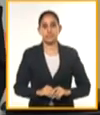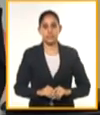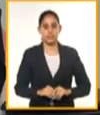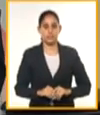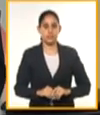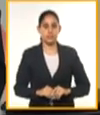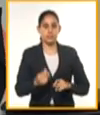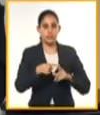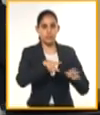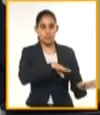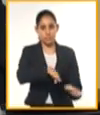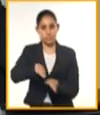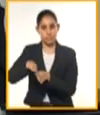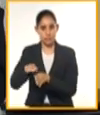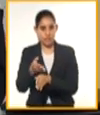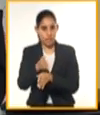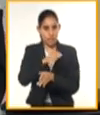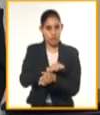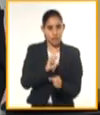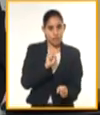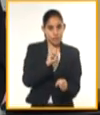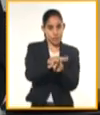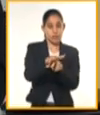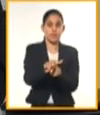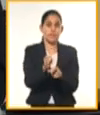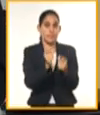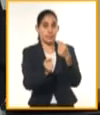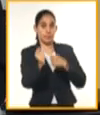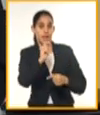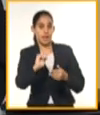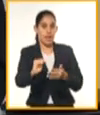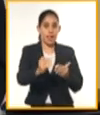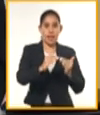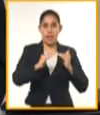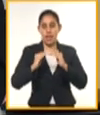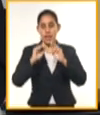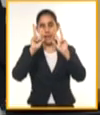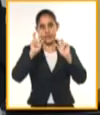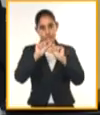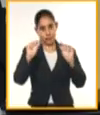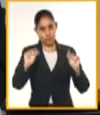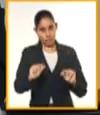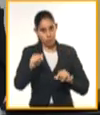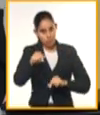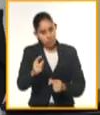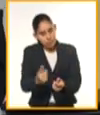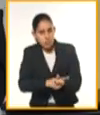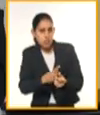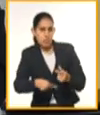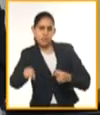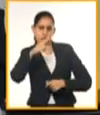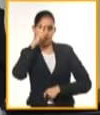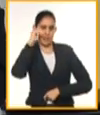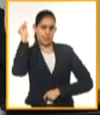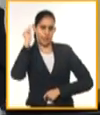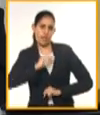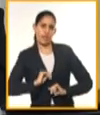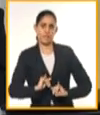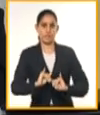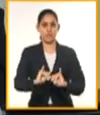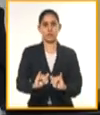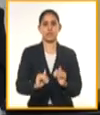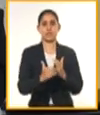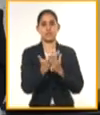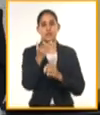Bueno, y antes de entrar en los temas principales de nuestra mesa redonda de hoy, vamos, como es habitual, a nuestra sección La Noticia